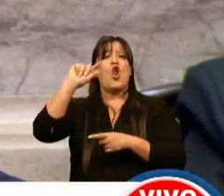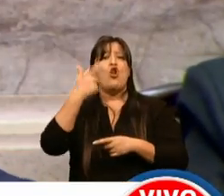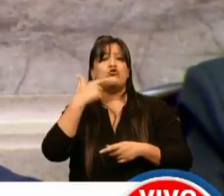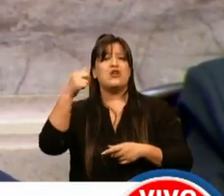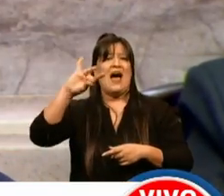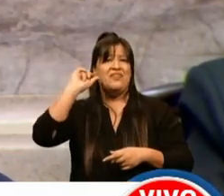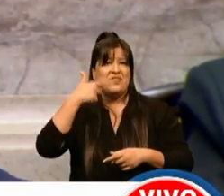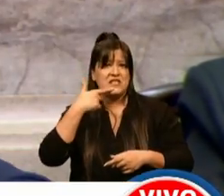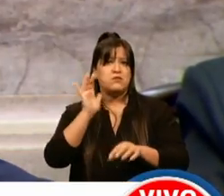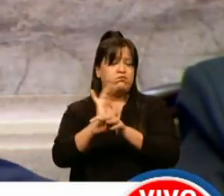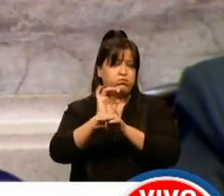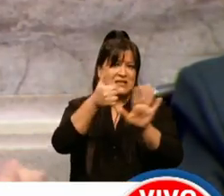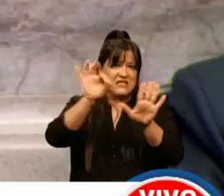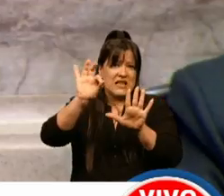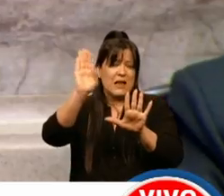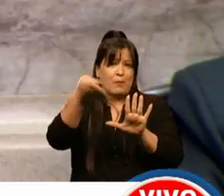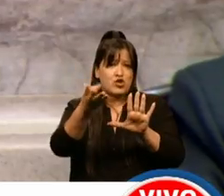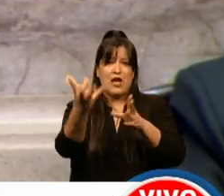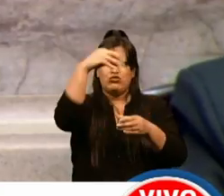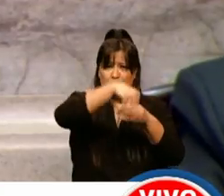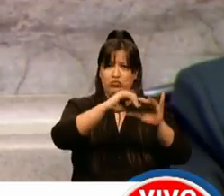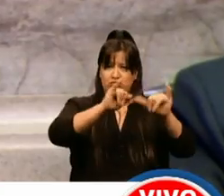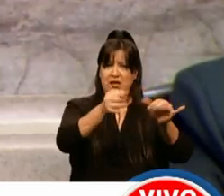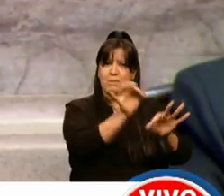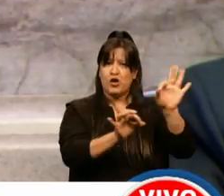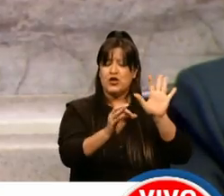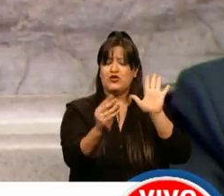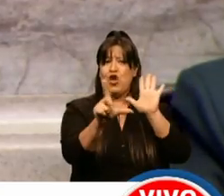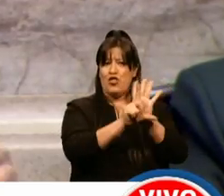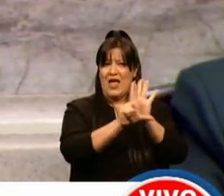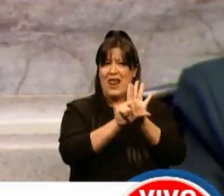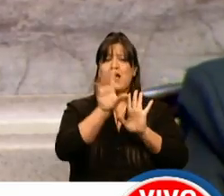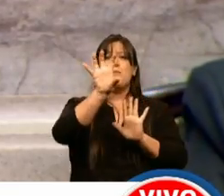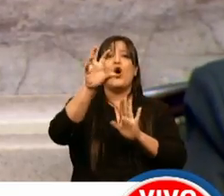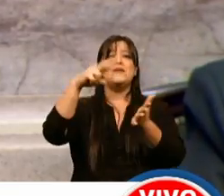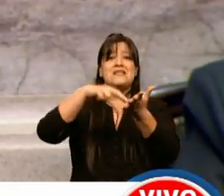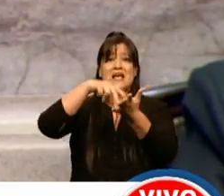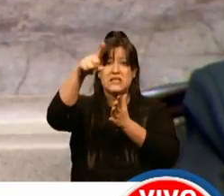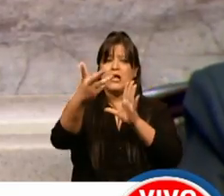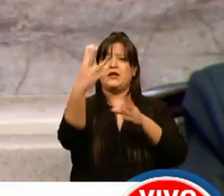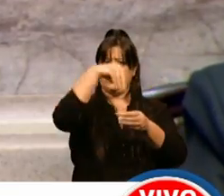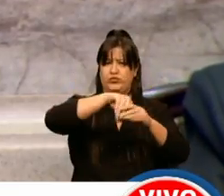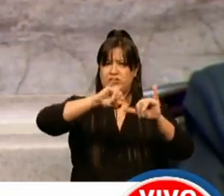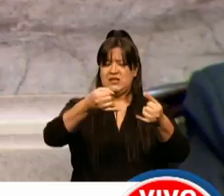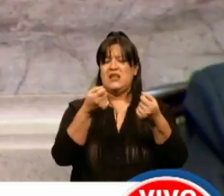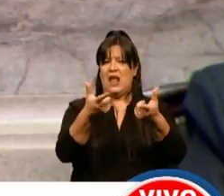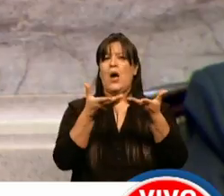más de la mitad del 60% de las familias de la provincia van a ser beneficiadas